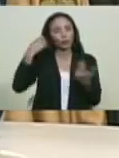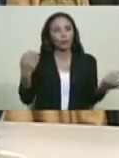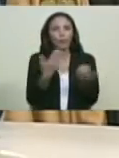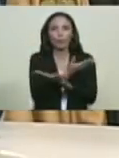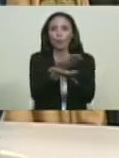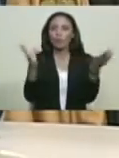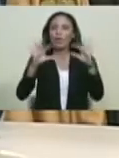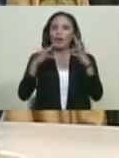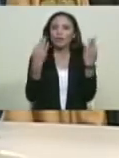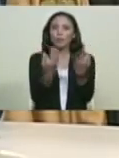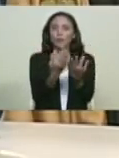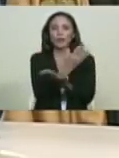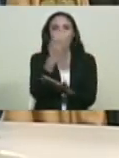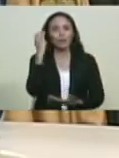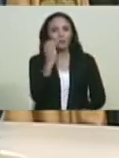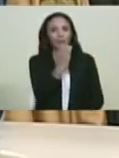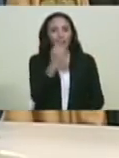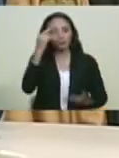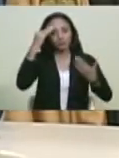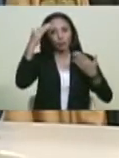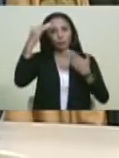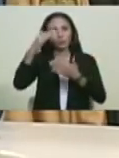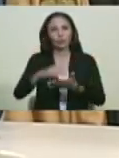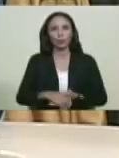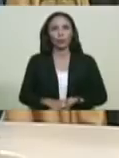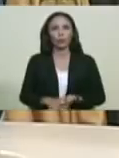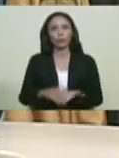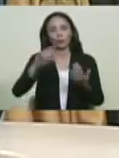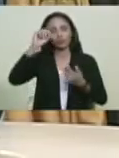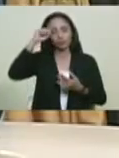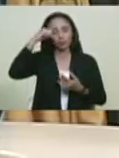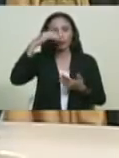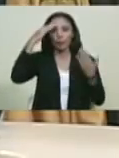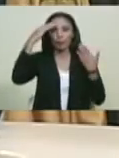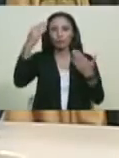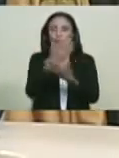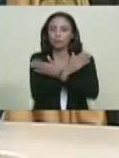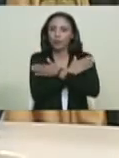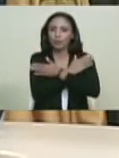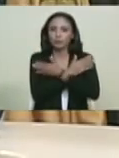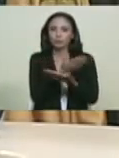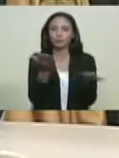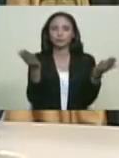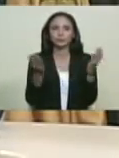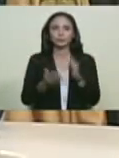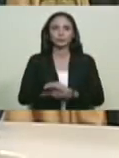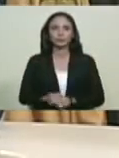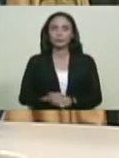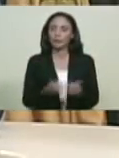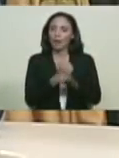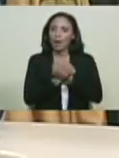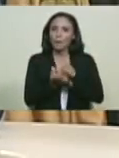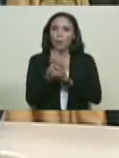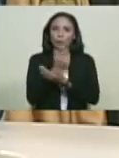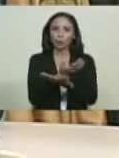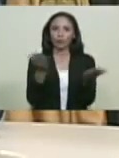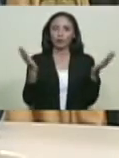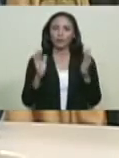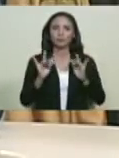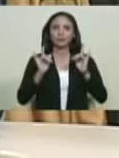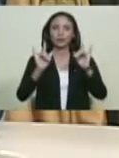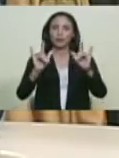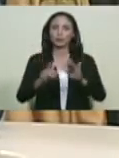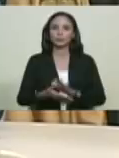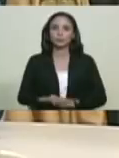del comandante fidel castro ruz nuestro recuerdo nuestro abrazo cariñoso amoroso de